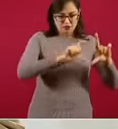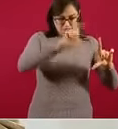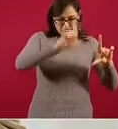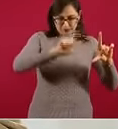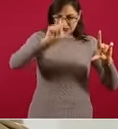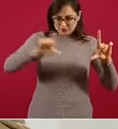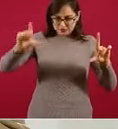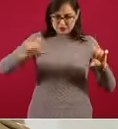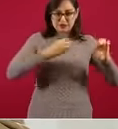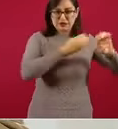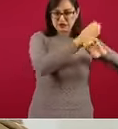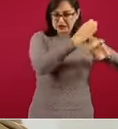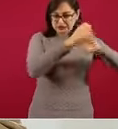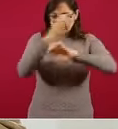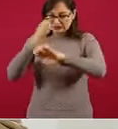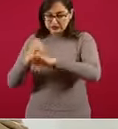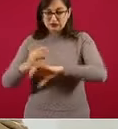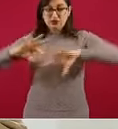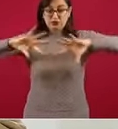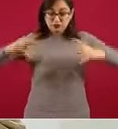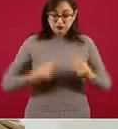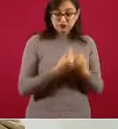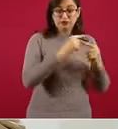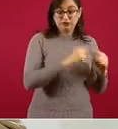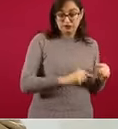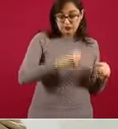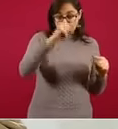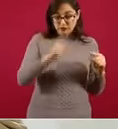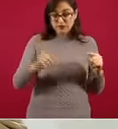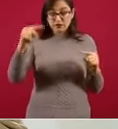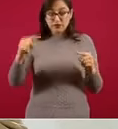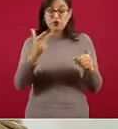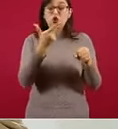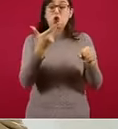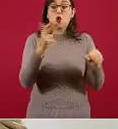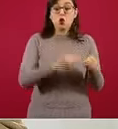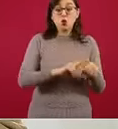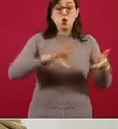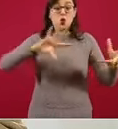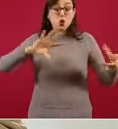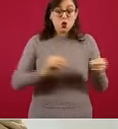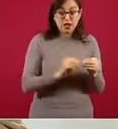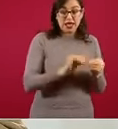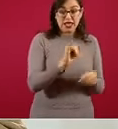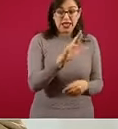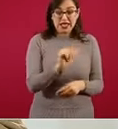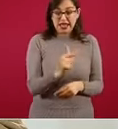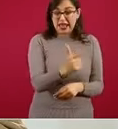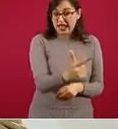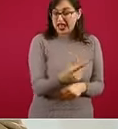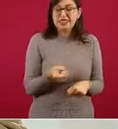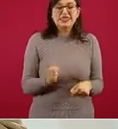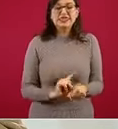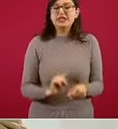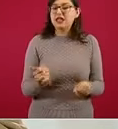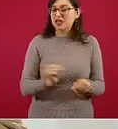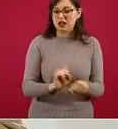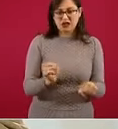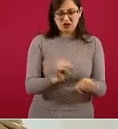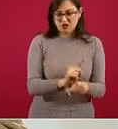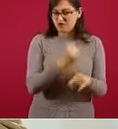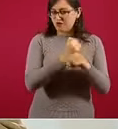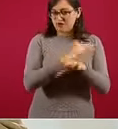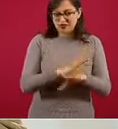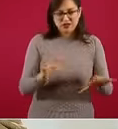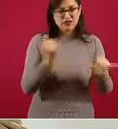la curva epidémica de hospitalizaciones, son datos que vienen de la red IRAC, y la red IRAC reporta todos los días